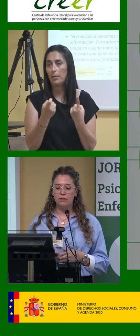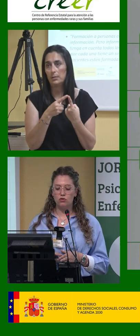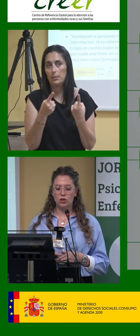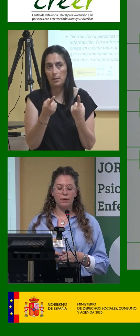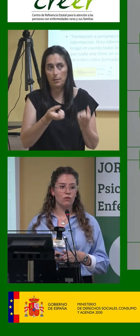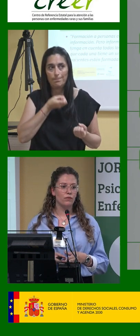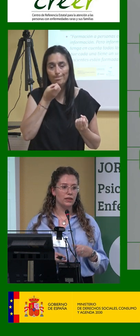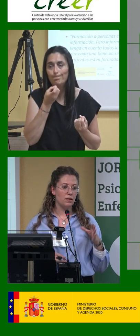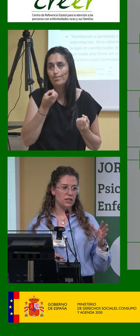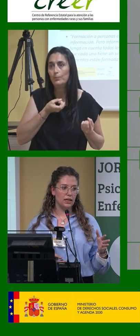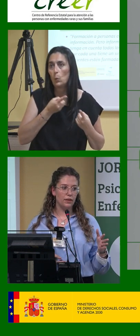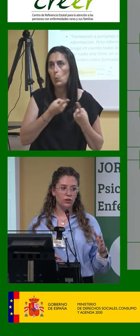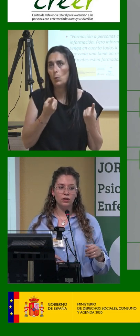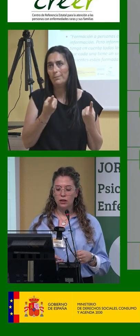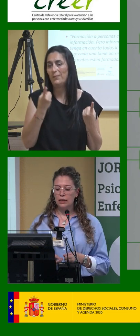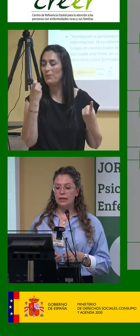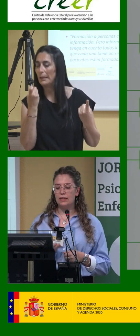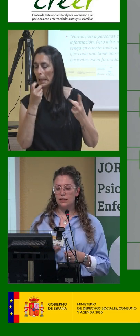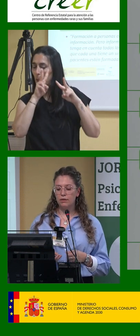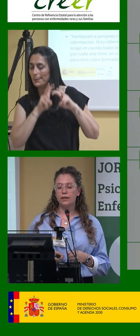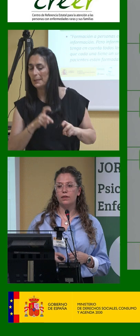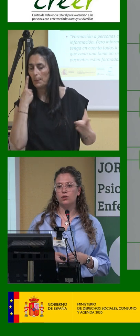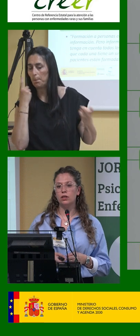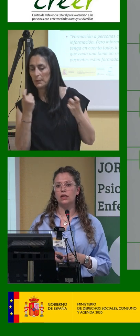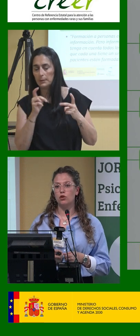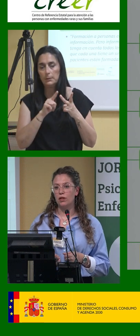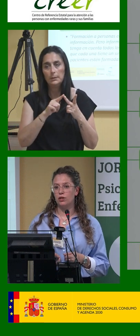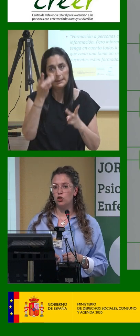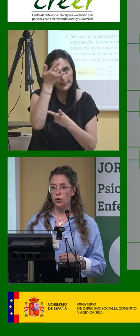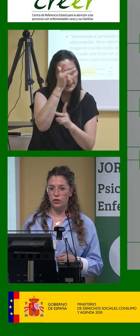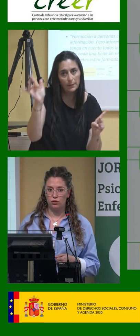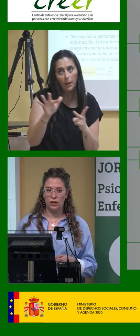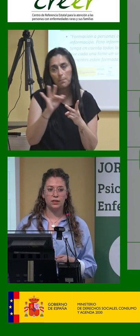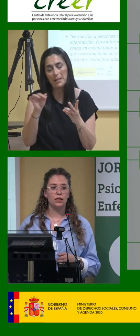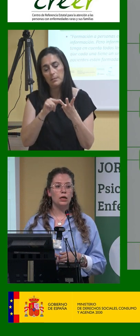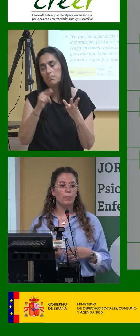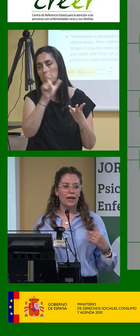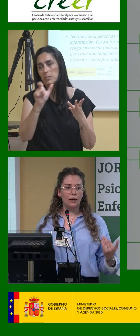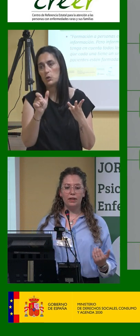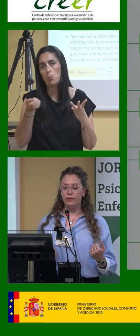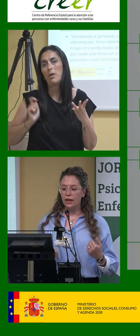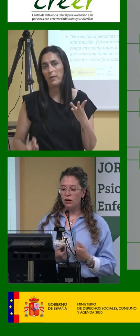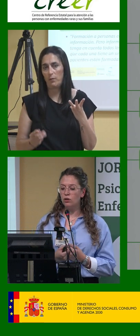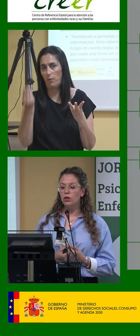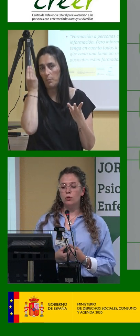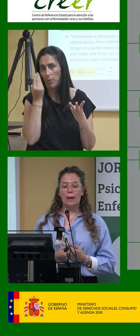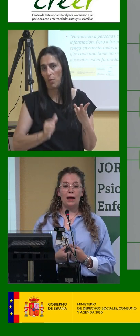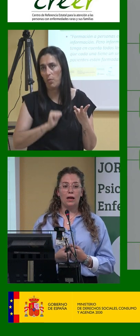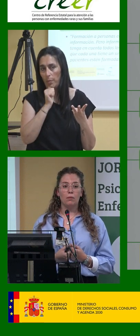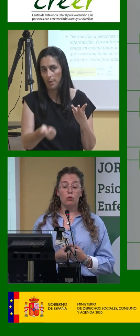expresadas y vimos que había una falta de investigación, de sensibilización y de formación a los profesionales. Para